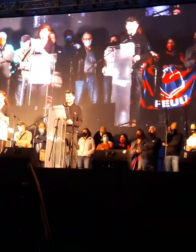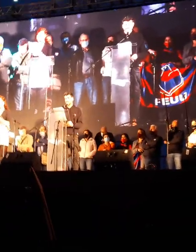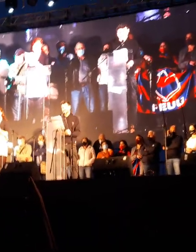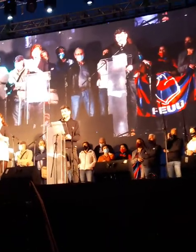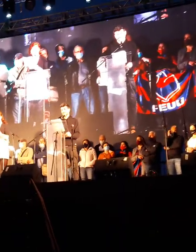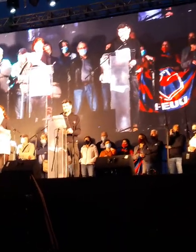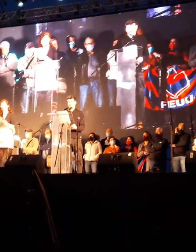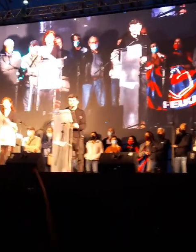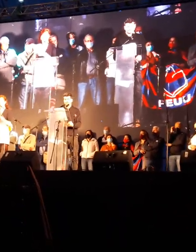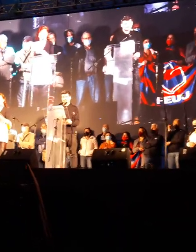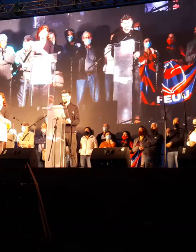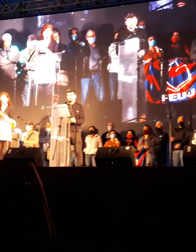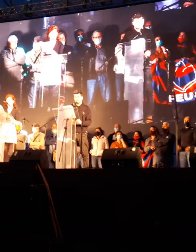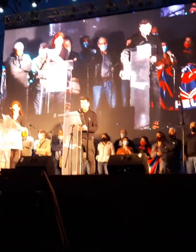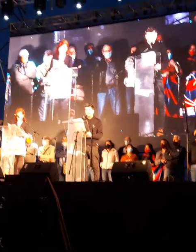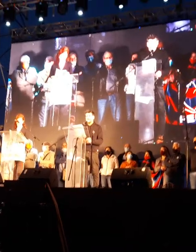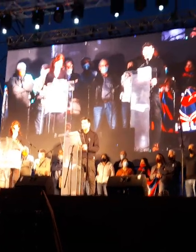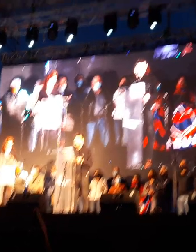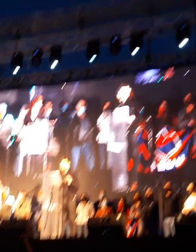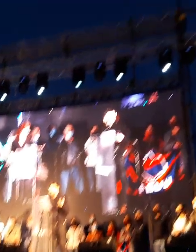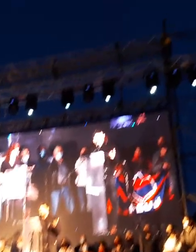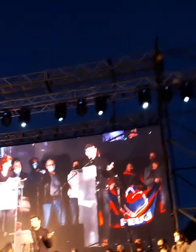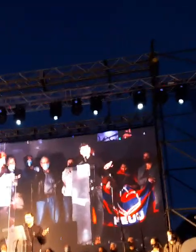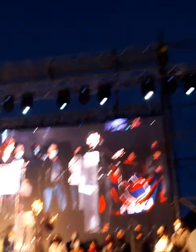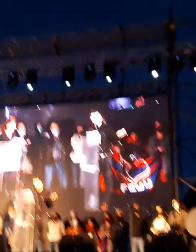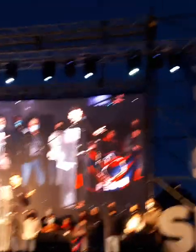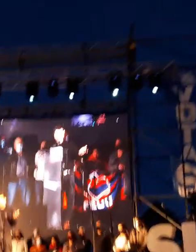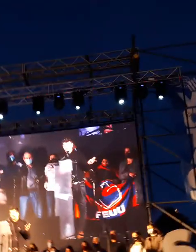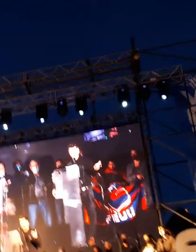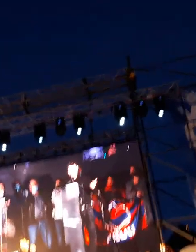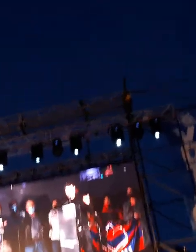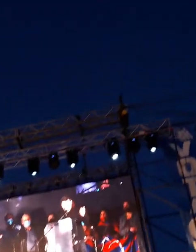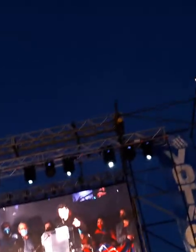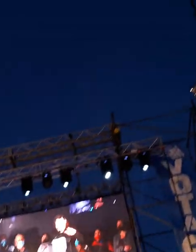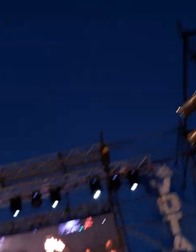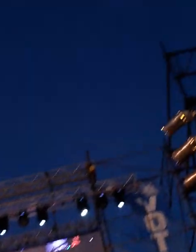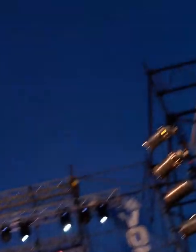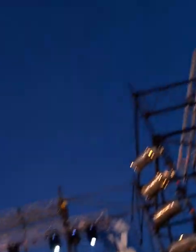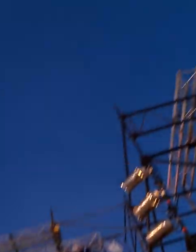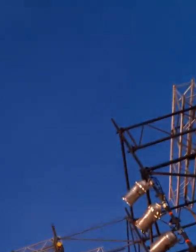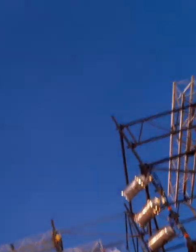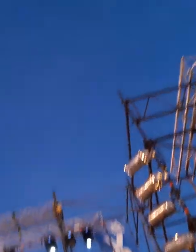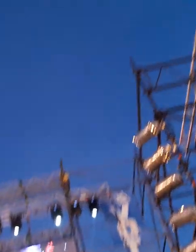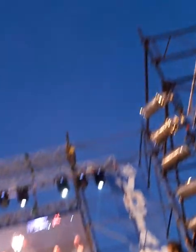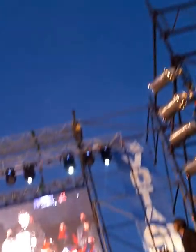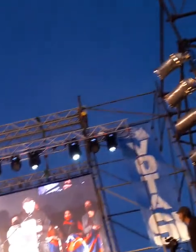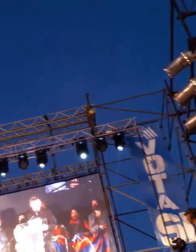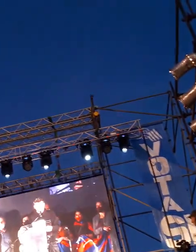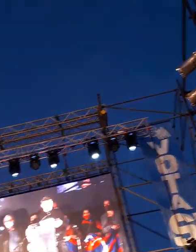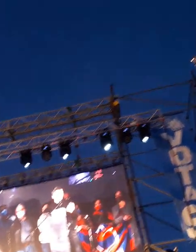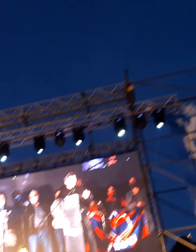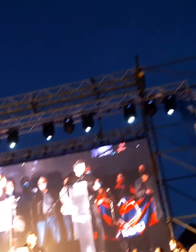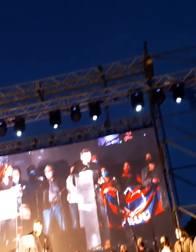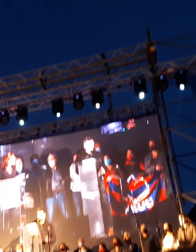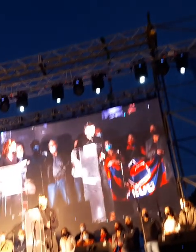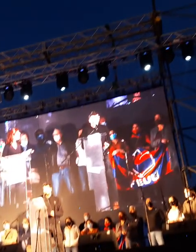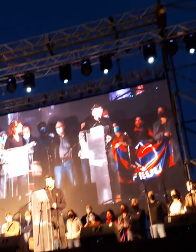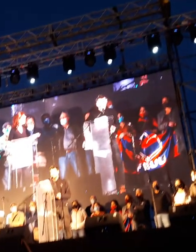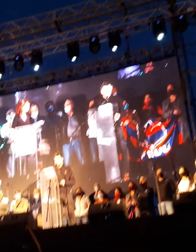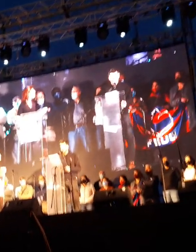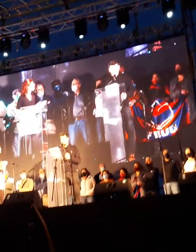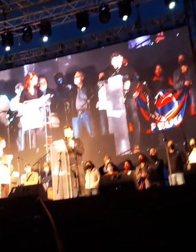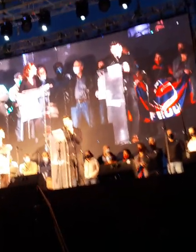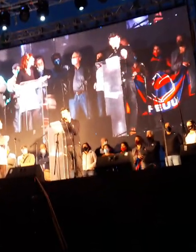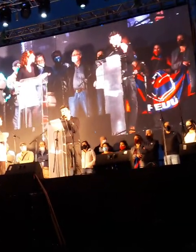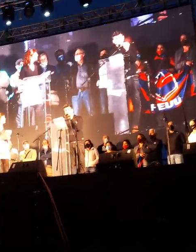oportunidades de trabajo para miles de compatriotas. ¿Qué hubiese sido de tantas actividades de trabajo, de estudios, de servicios, de asistencia, de convivencia y